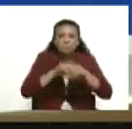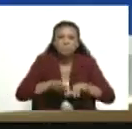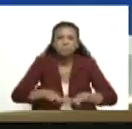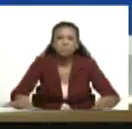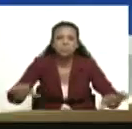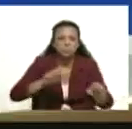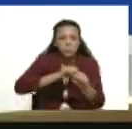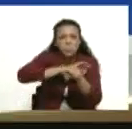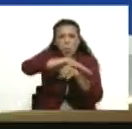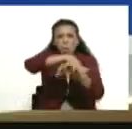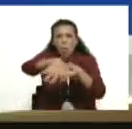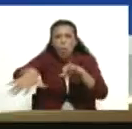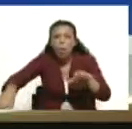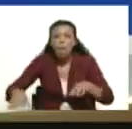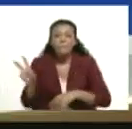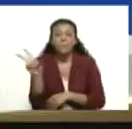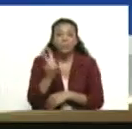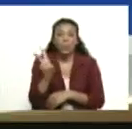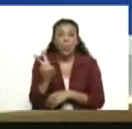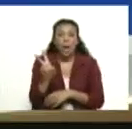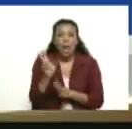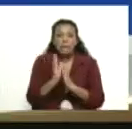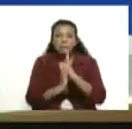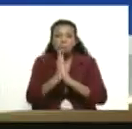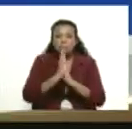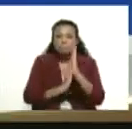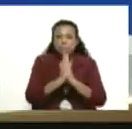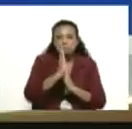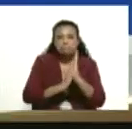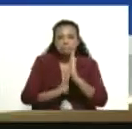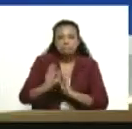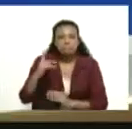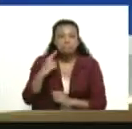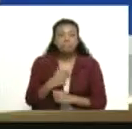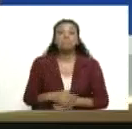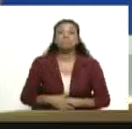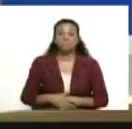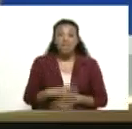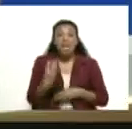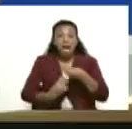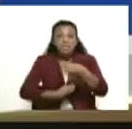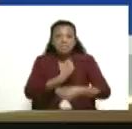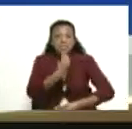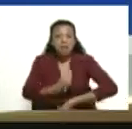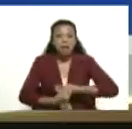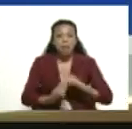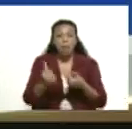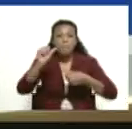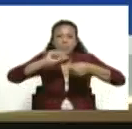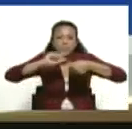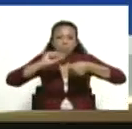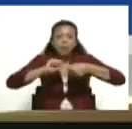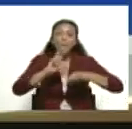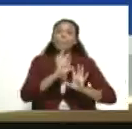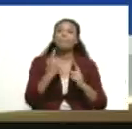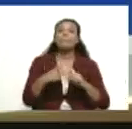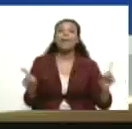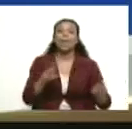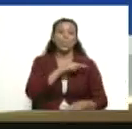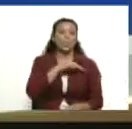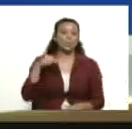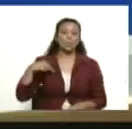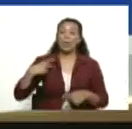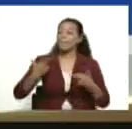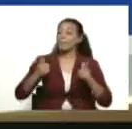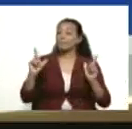venenoso, perverso, maquiavélico. Quieren hacerlo, pero nosotros no se